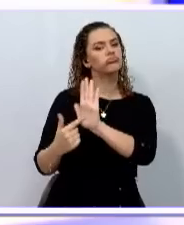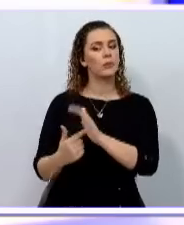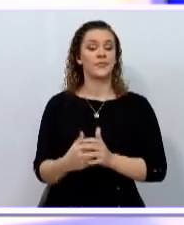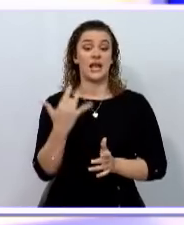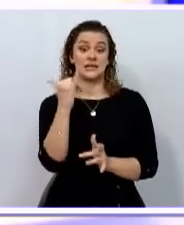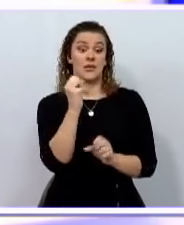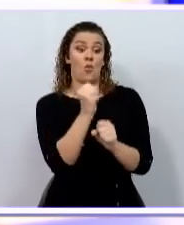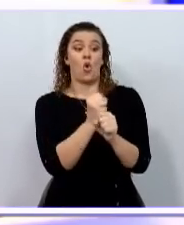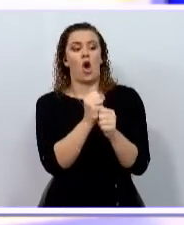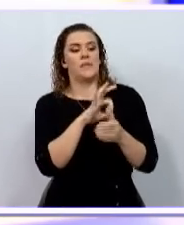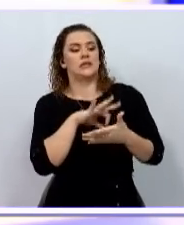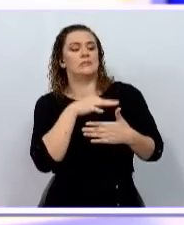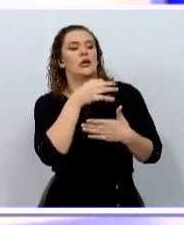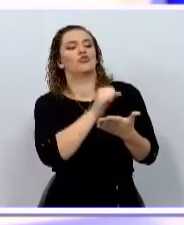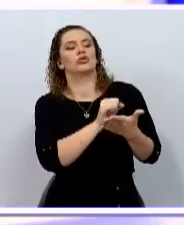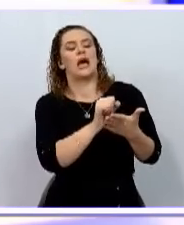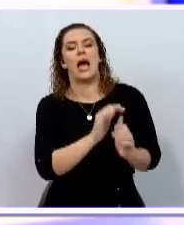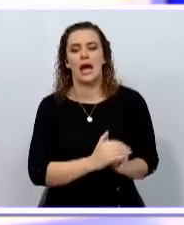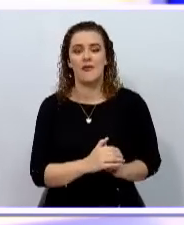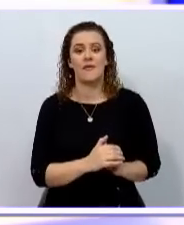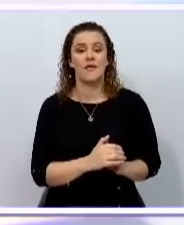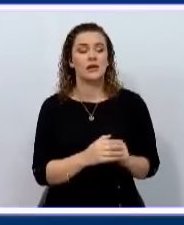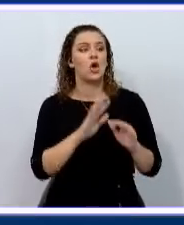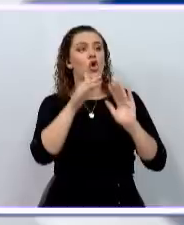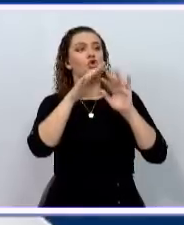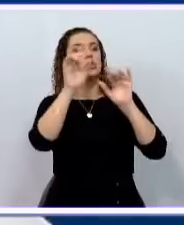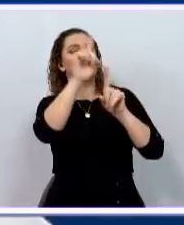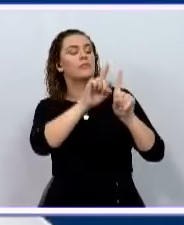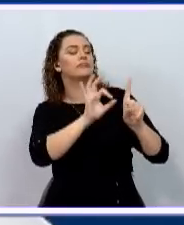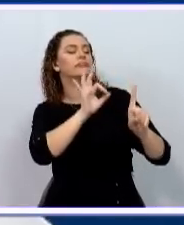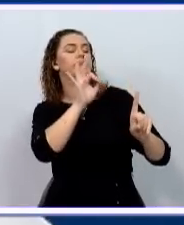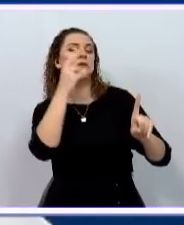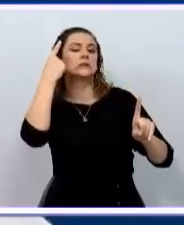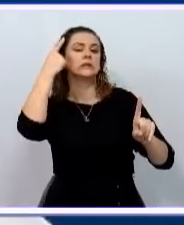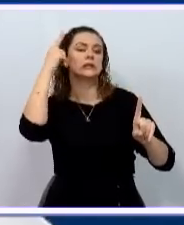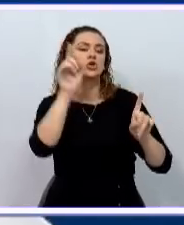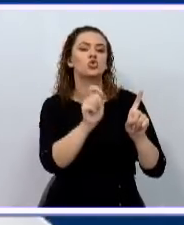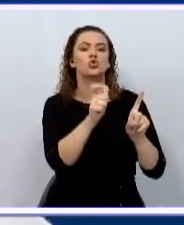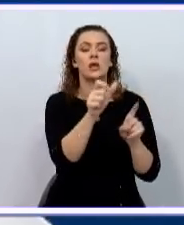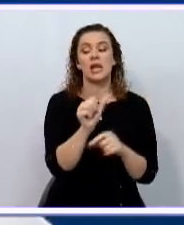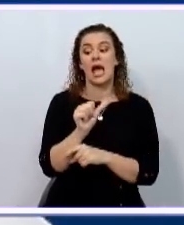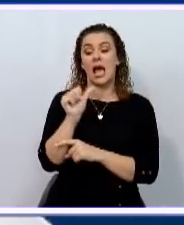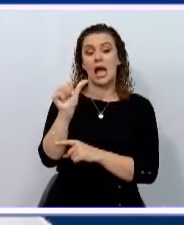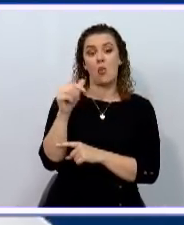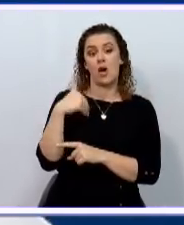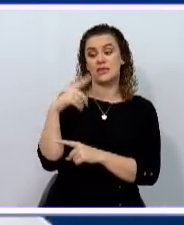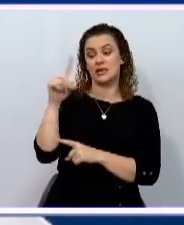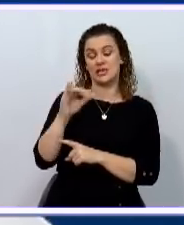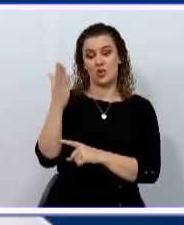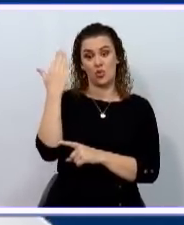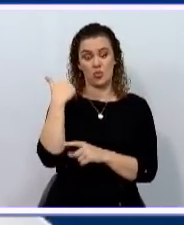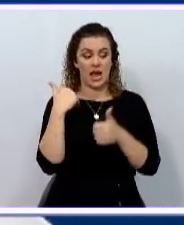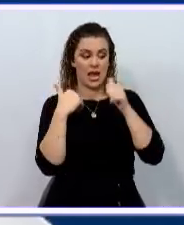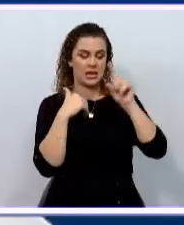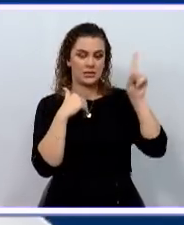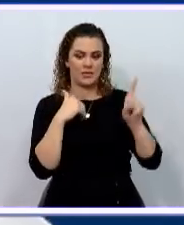obras del espíritu santo de que se le alineen los Plane Saprissa de que la liga tenga una noche en el Saprissa como la que Saprissa